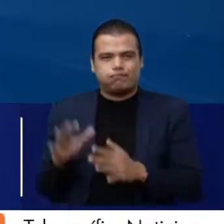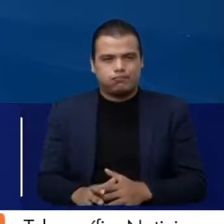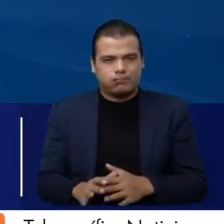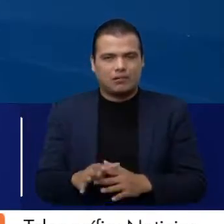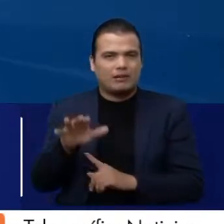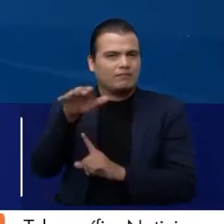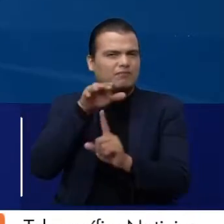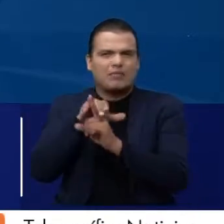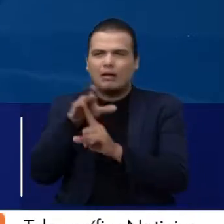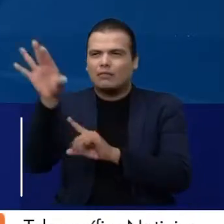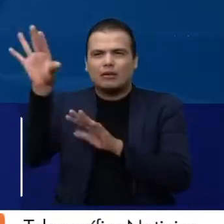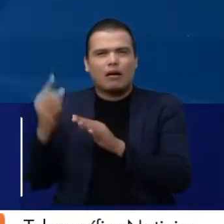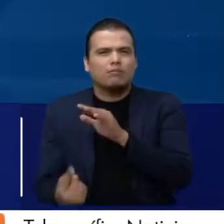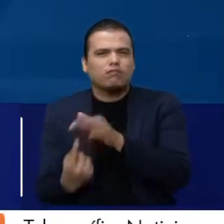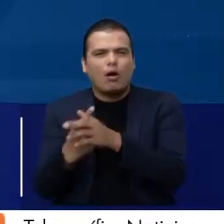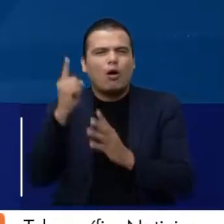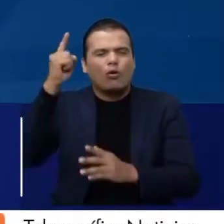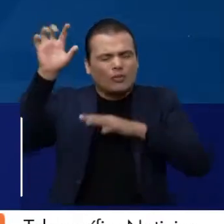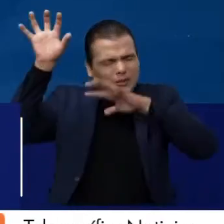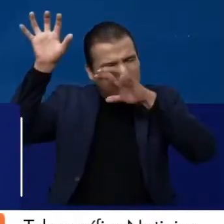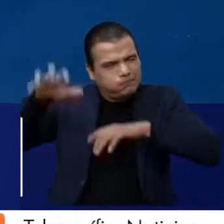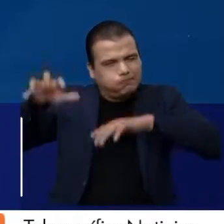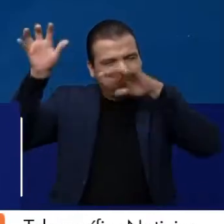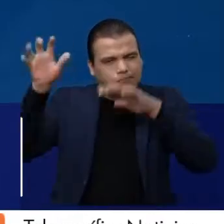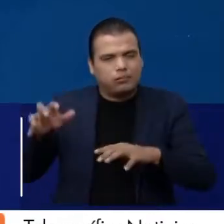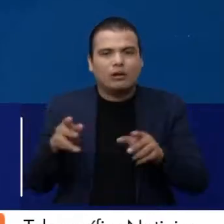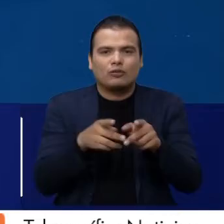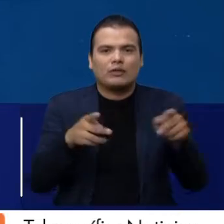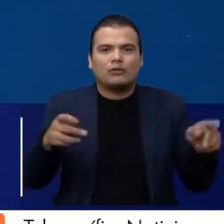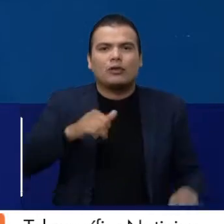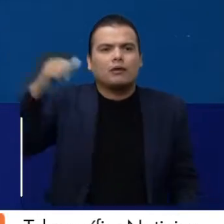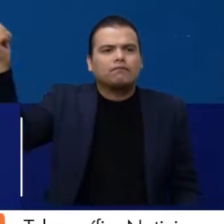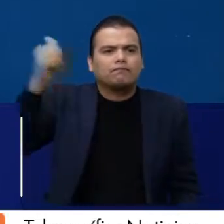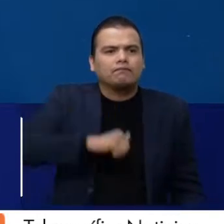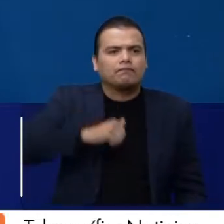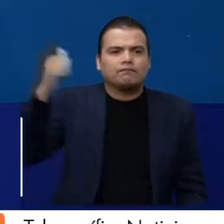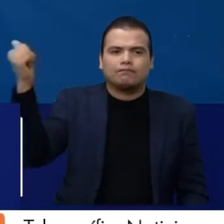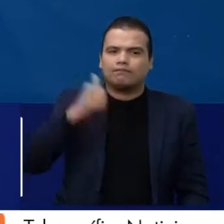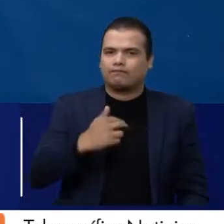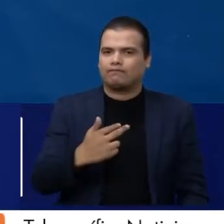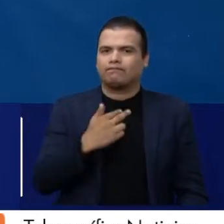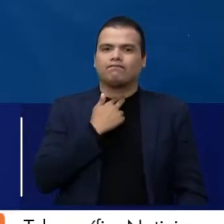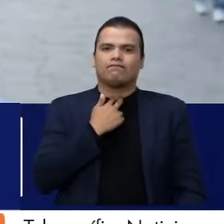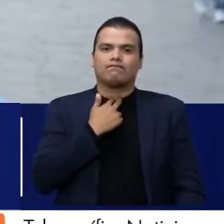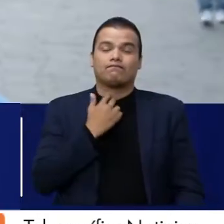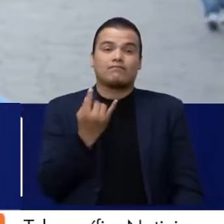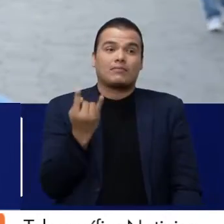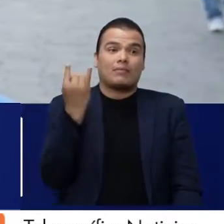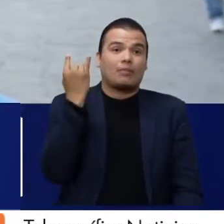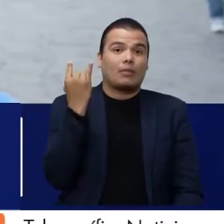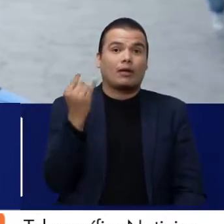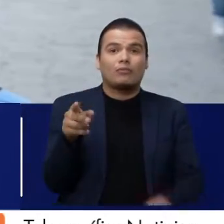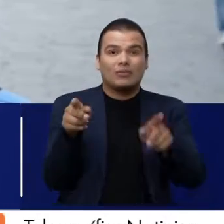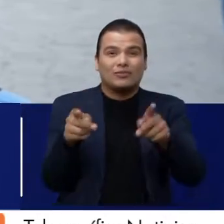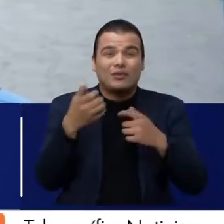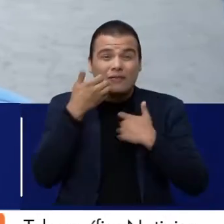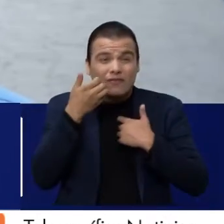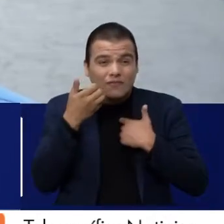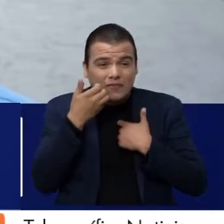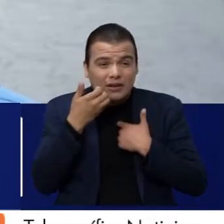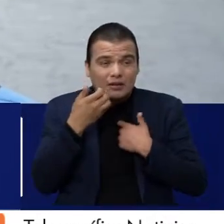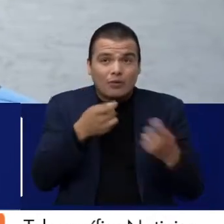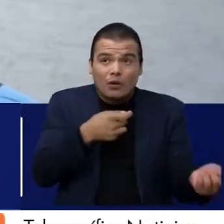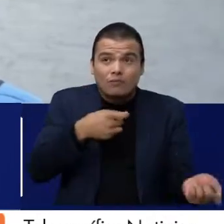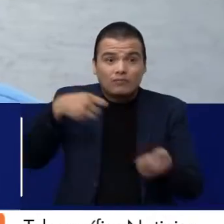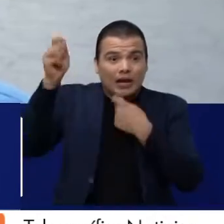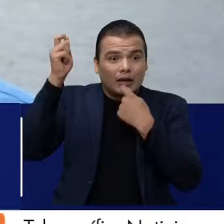intensas lluvias. La gente no puede movilizarse, no puede salir a hacer sus diligencias. En caso de un enfermo necesita